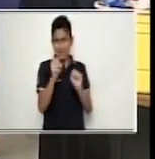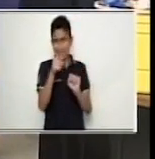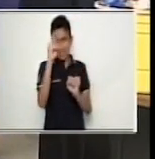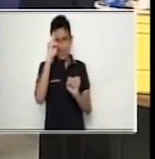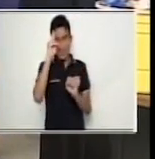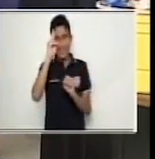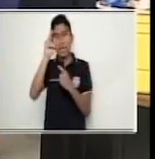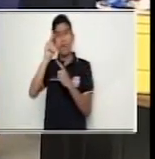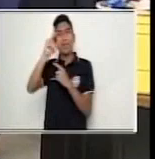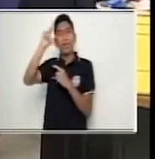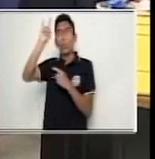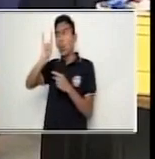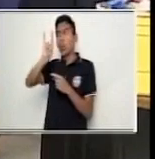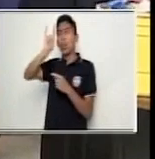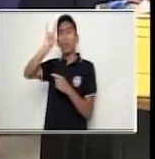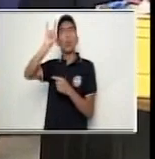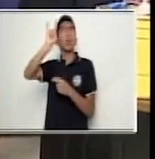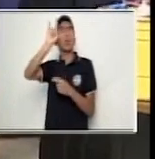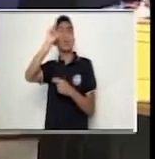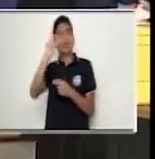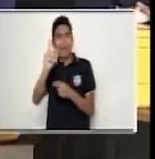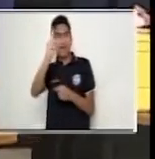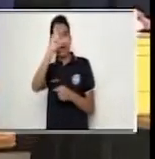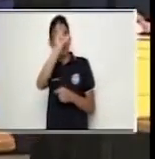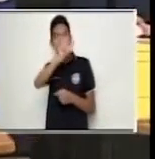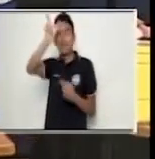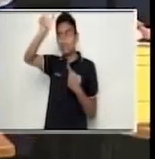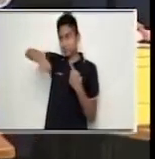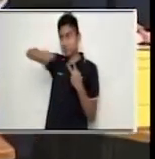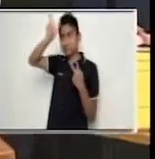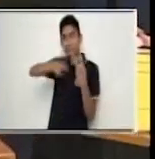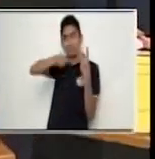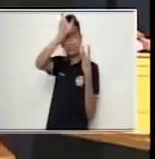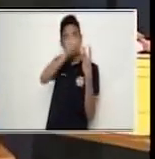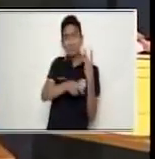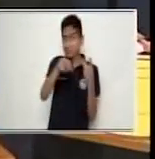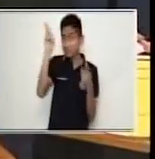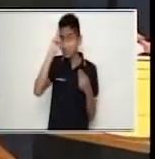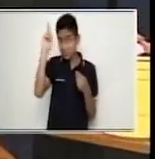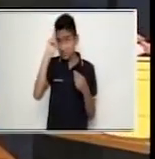para nosotros poder ordenar los números.